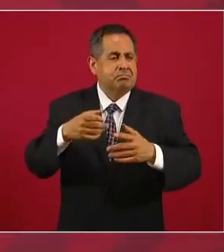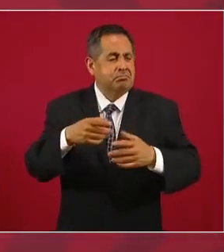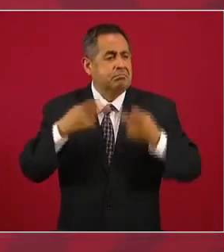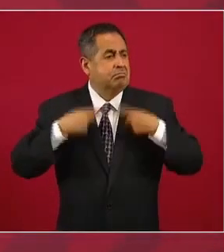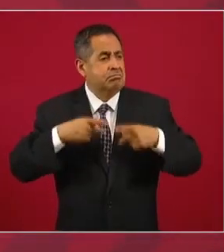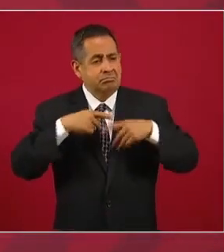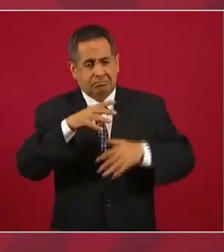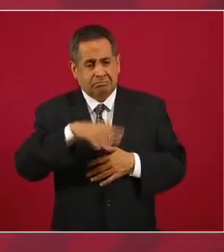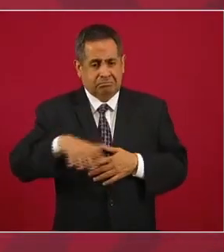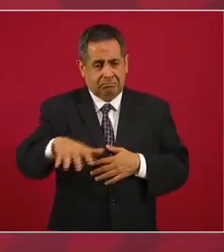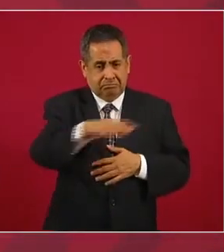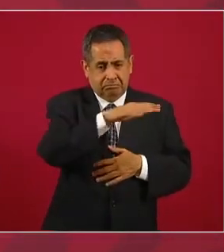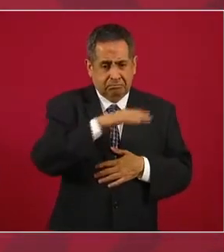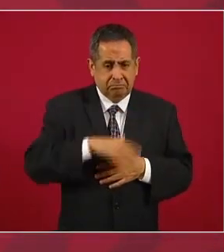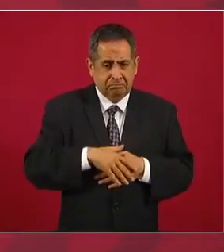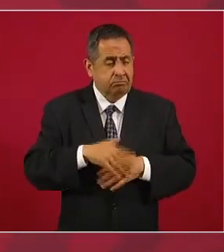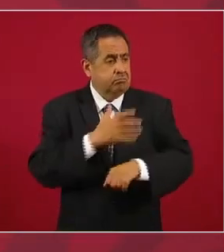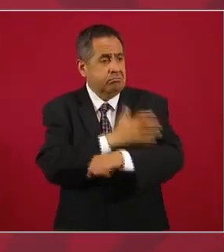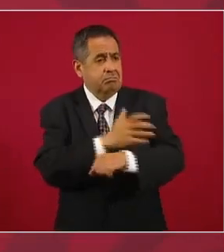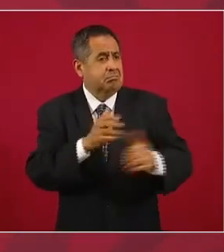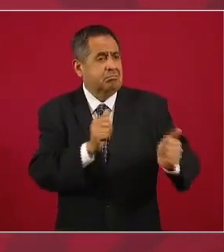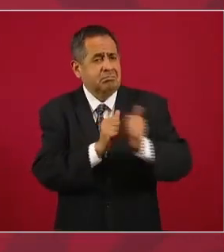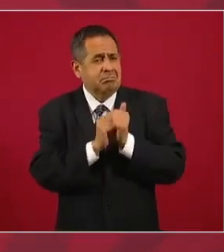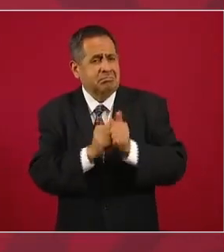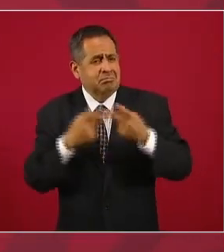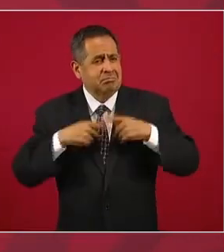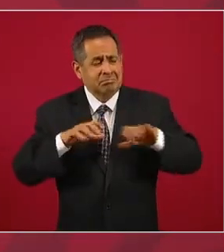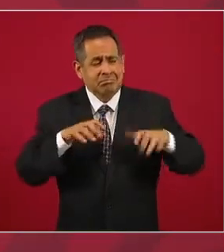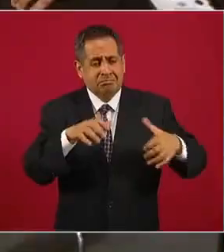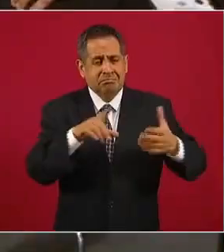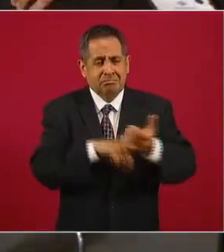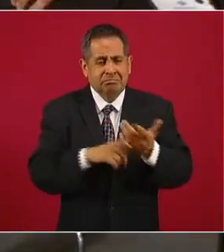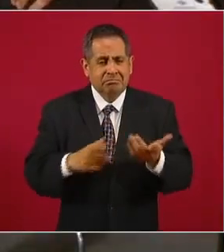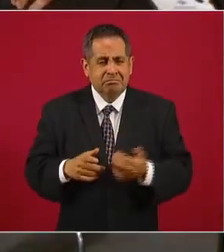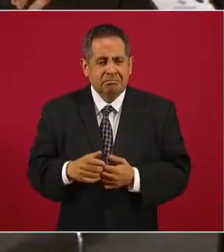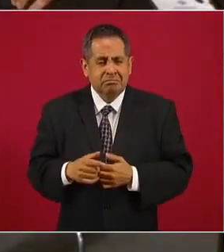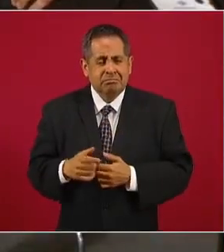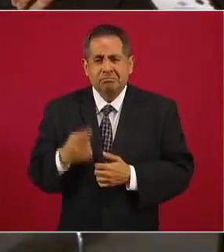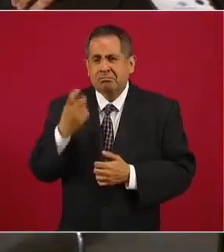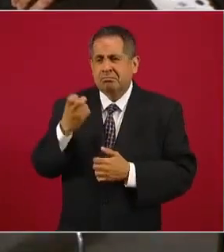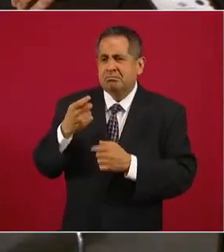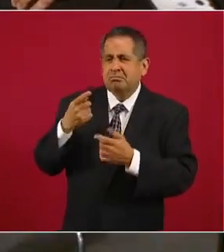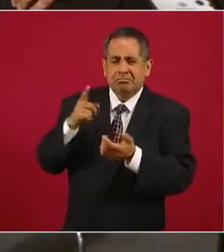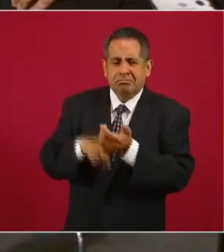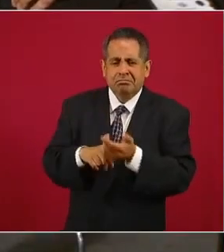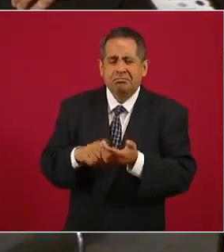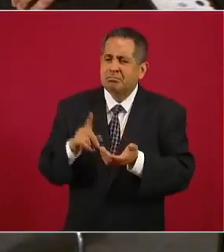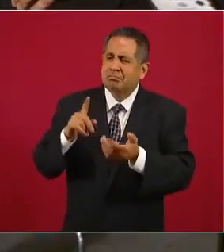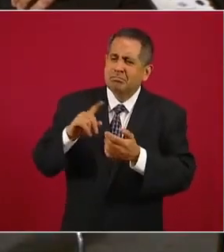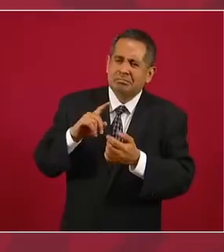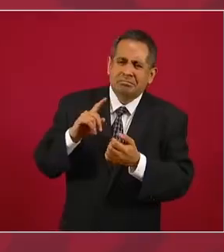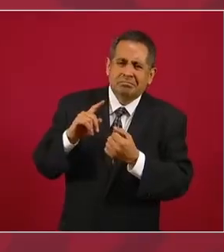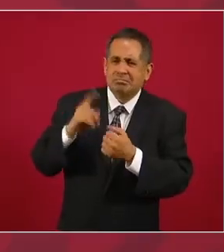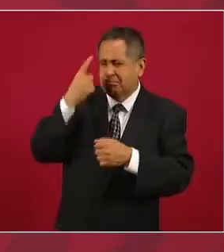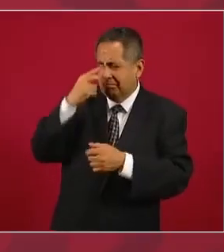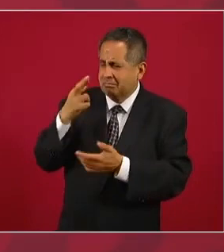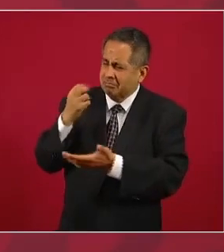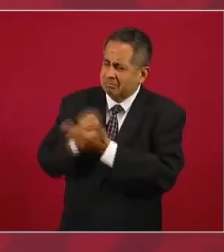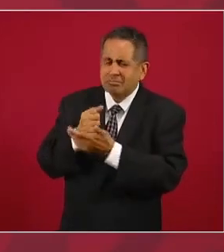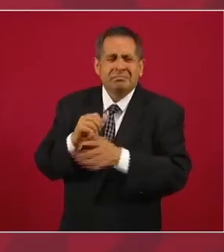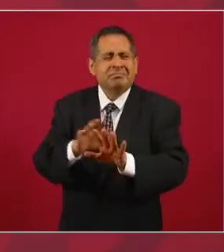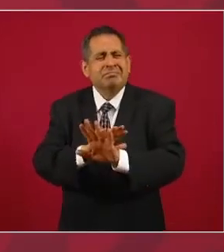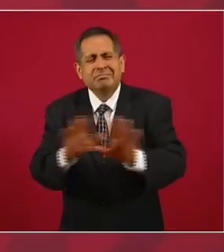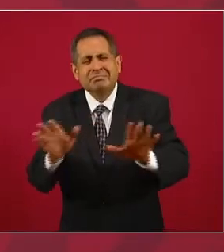los que siempre me han acompañado, además. La pregunta es eso, ¿qué implicaciones tiene ahora nada, que su nombre está nada, registrado? Absolutamente. O